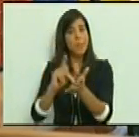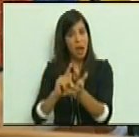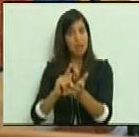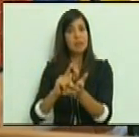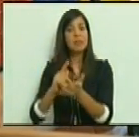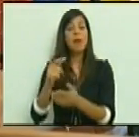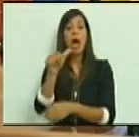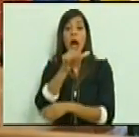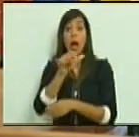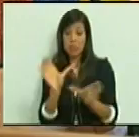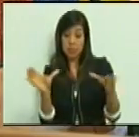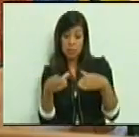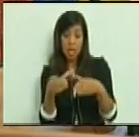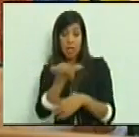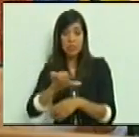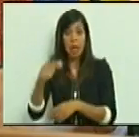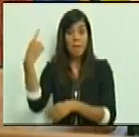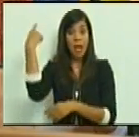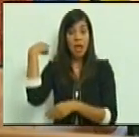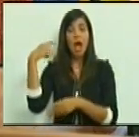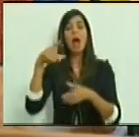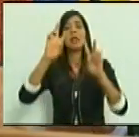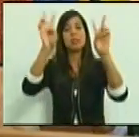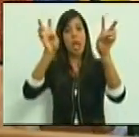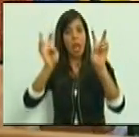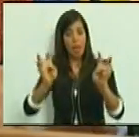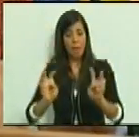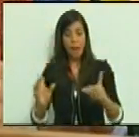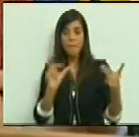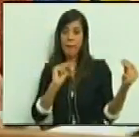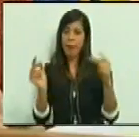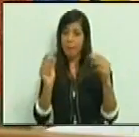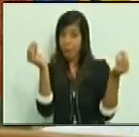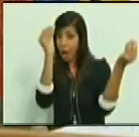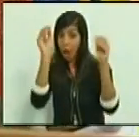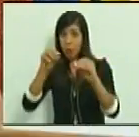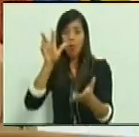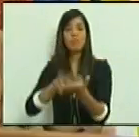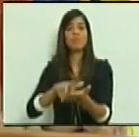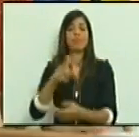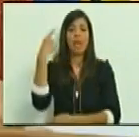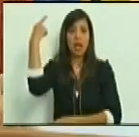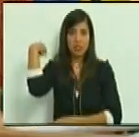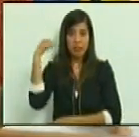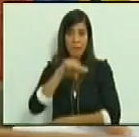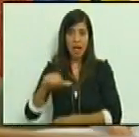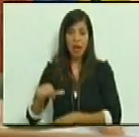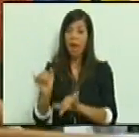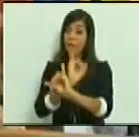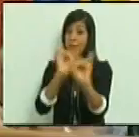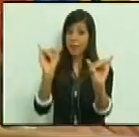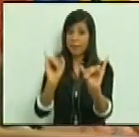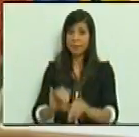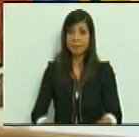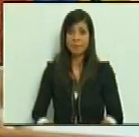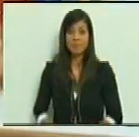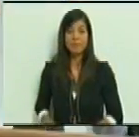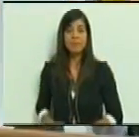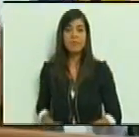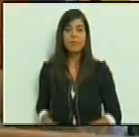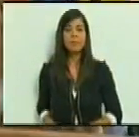en la sesión, así como las propuestas aprobadas y rechazadas en el curso del debate. Es todo, presidente.